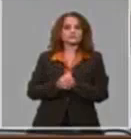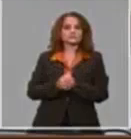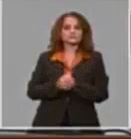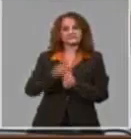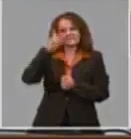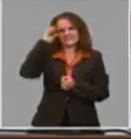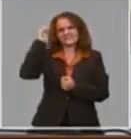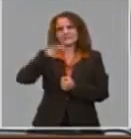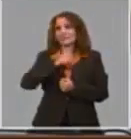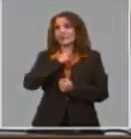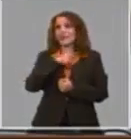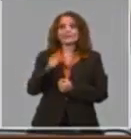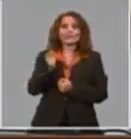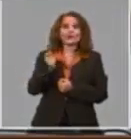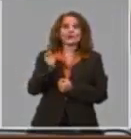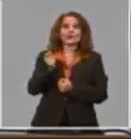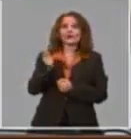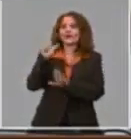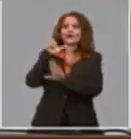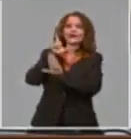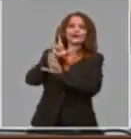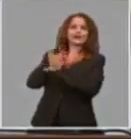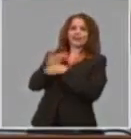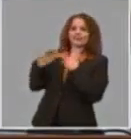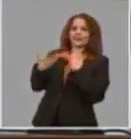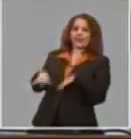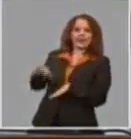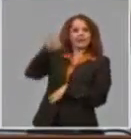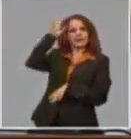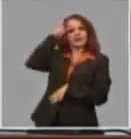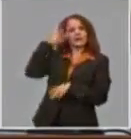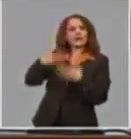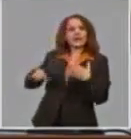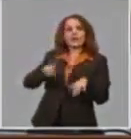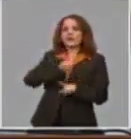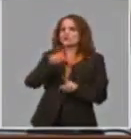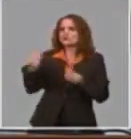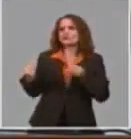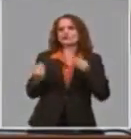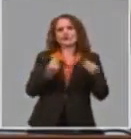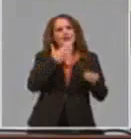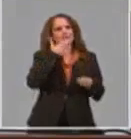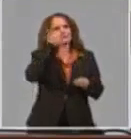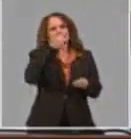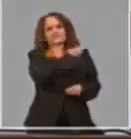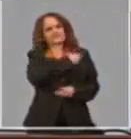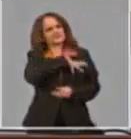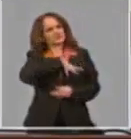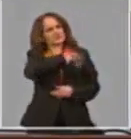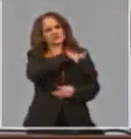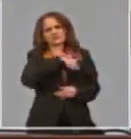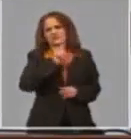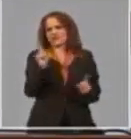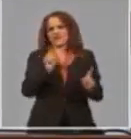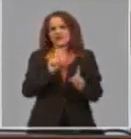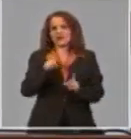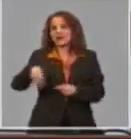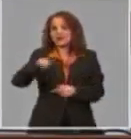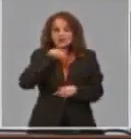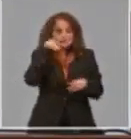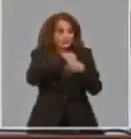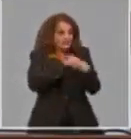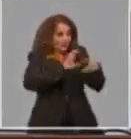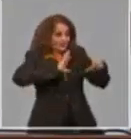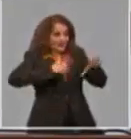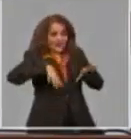complacientes con la actividad económica ilícita no conduce a nada bien en bien de la sociedad, al contrario, nos complejiza todos los procesos, molesta